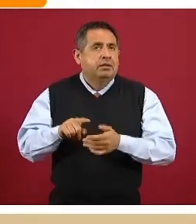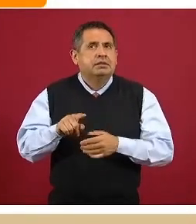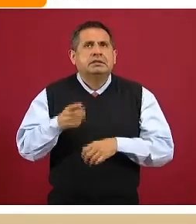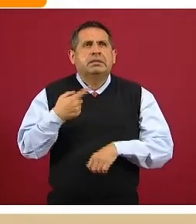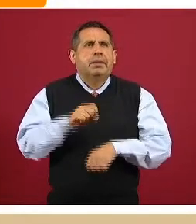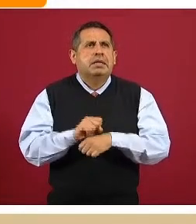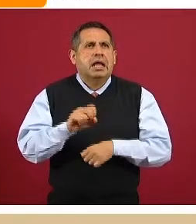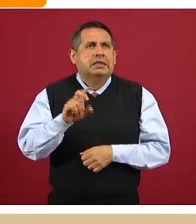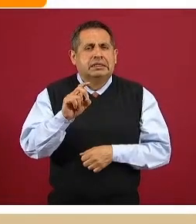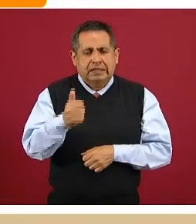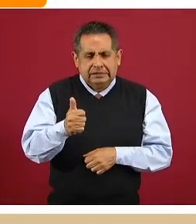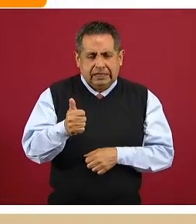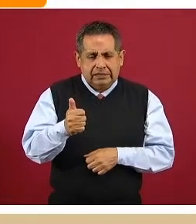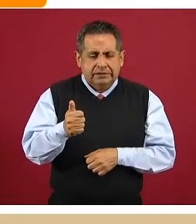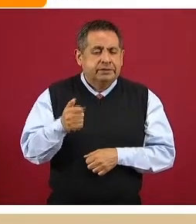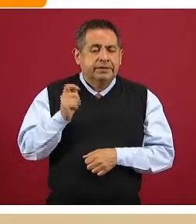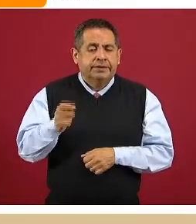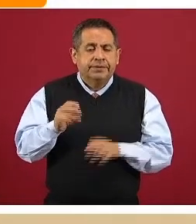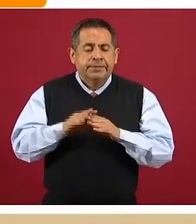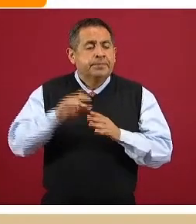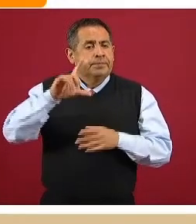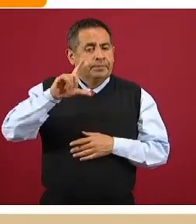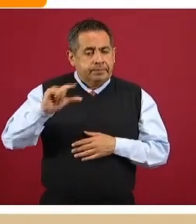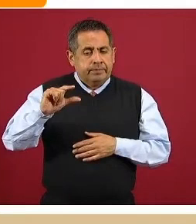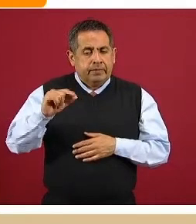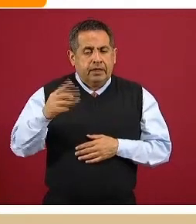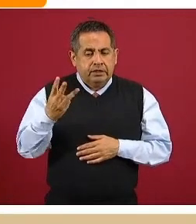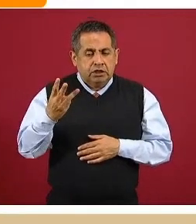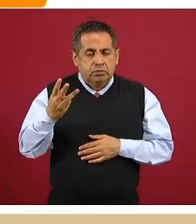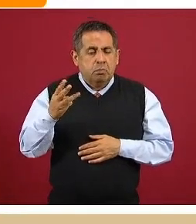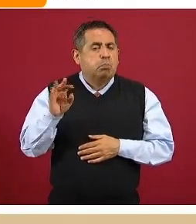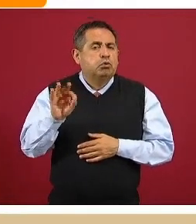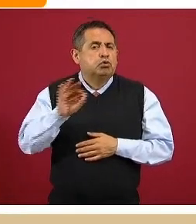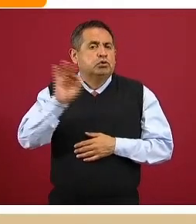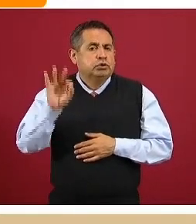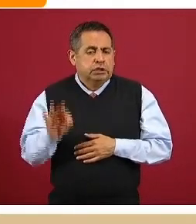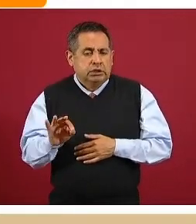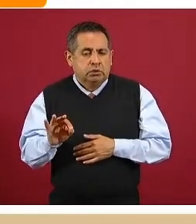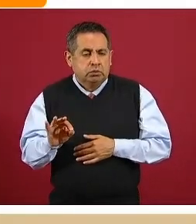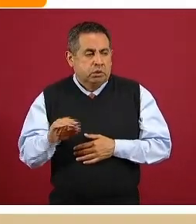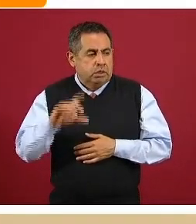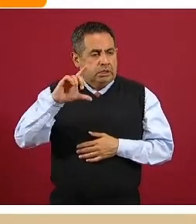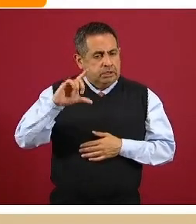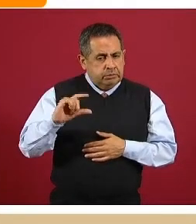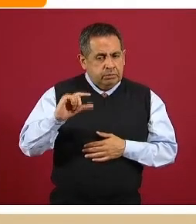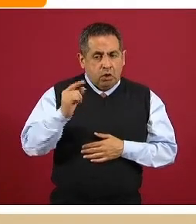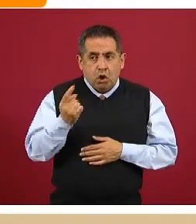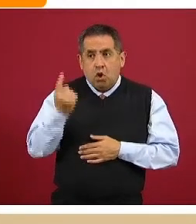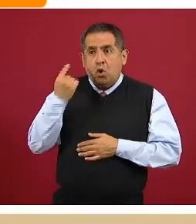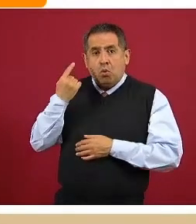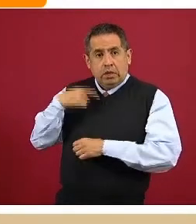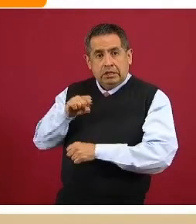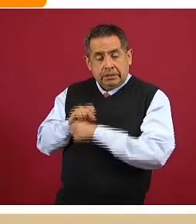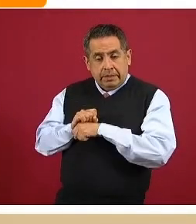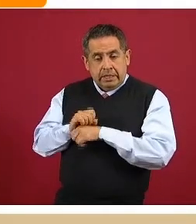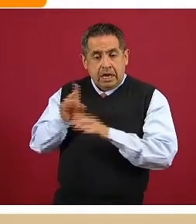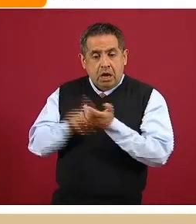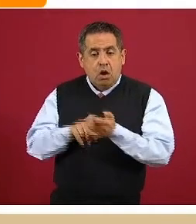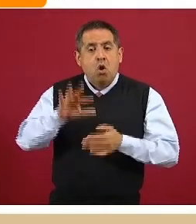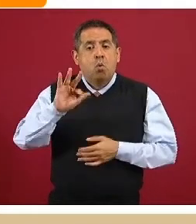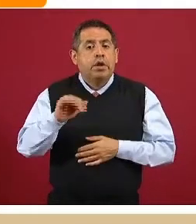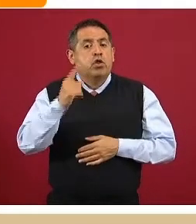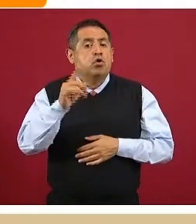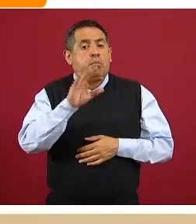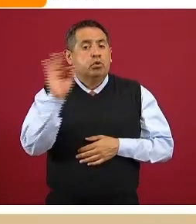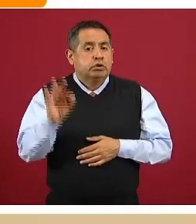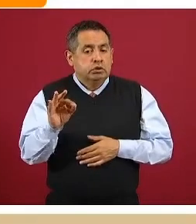la 36. Esto es una disminución de 3 puntos porcentuales en relación a cómo cerramos la semana pasada. Si recuerdan, cerramos en